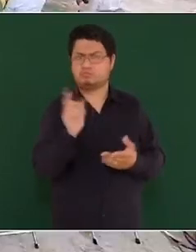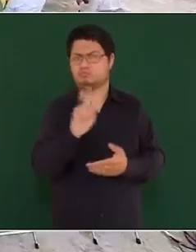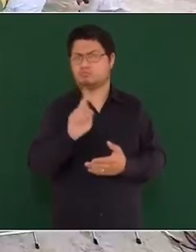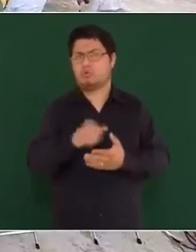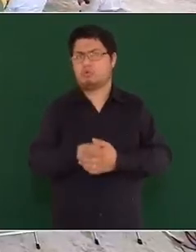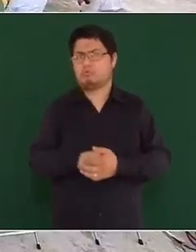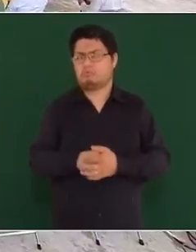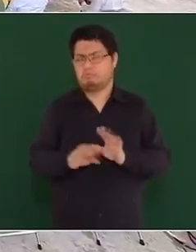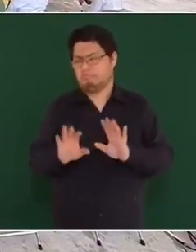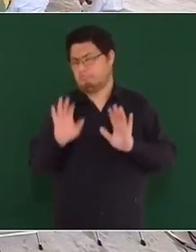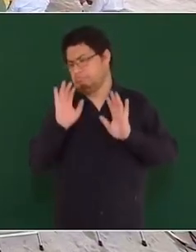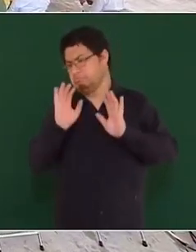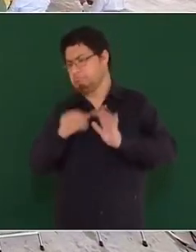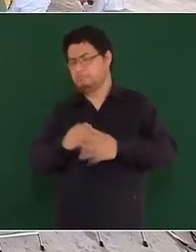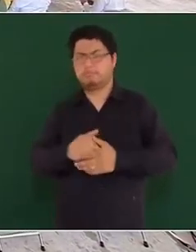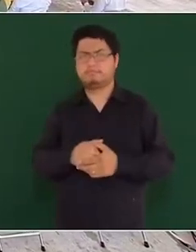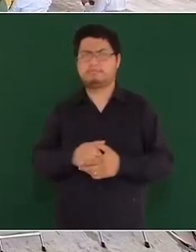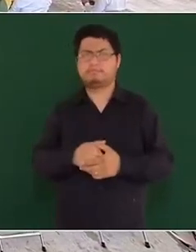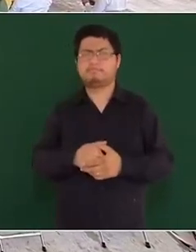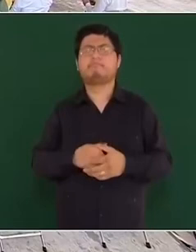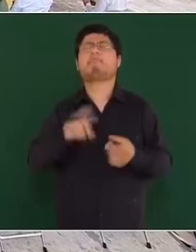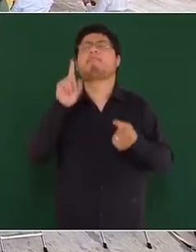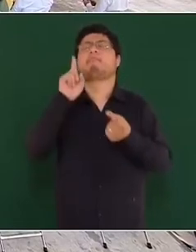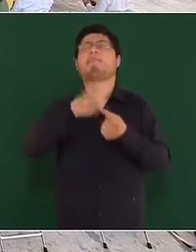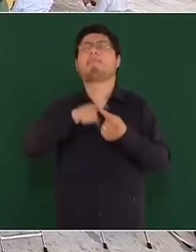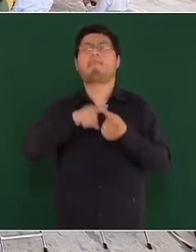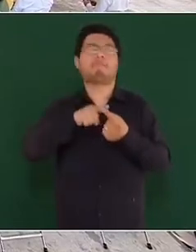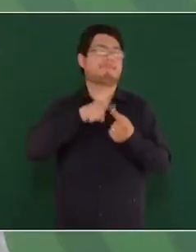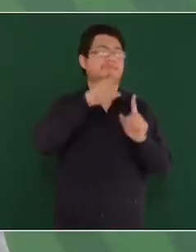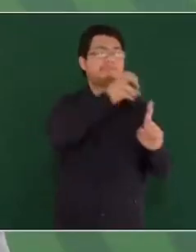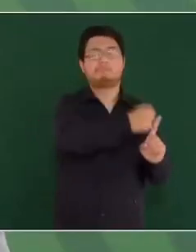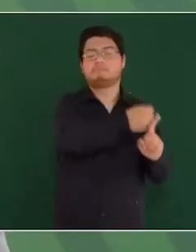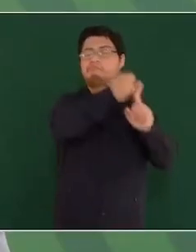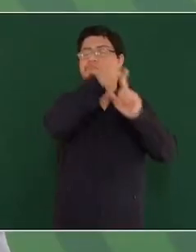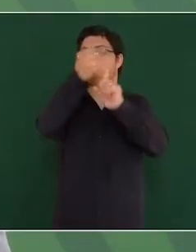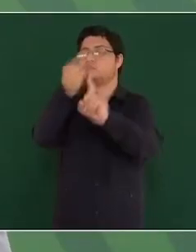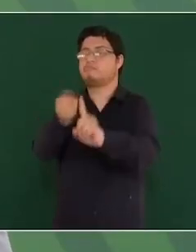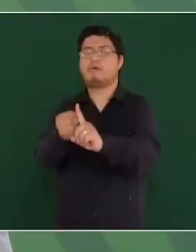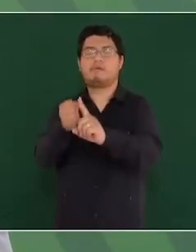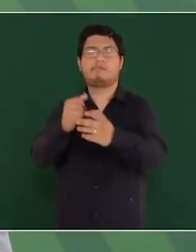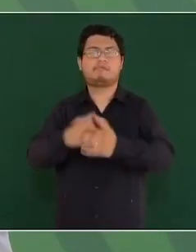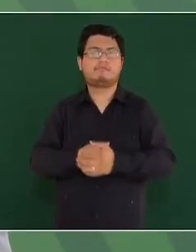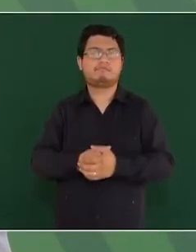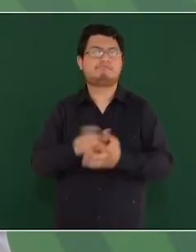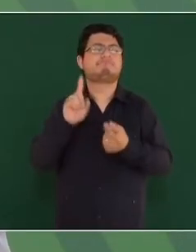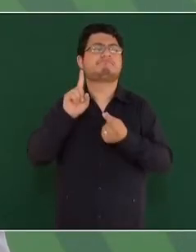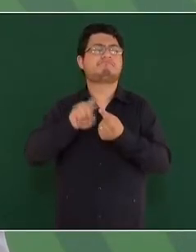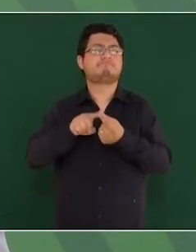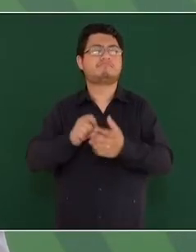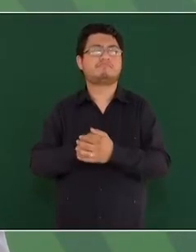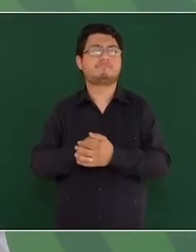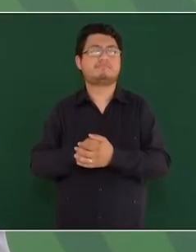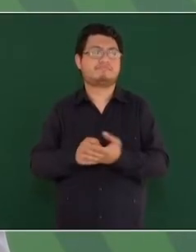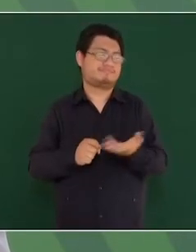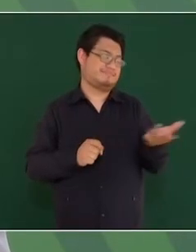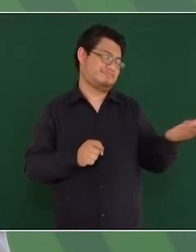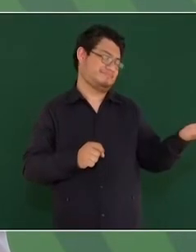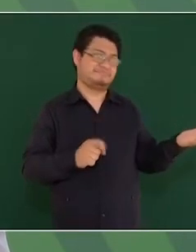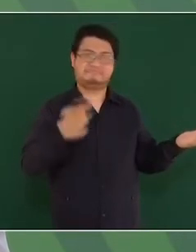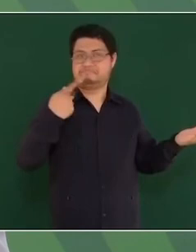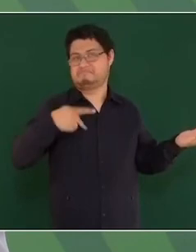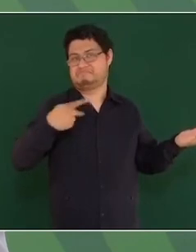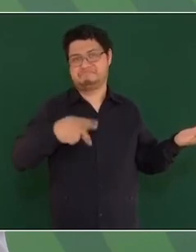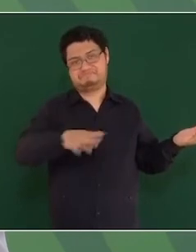¿Sabe quién se encarga de poner a cada quien en su lugar? El pueblo.